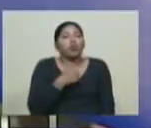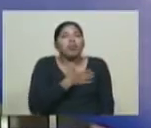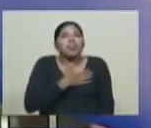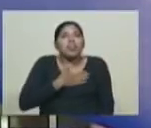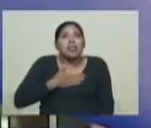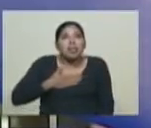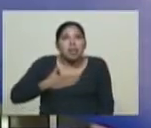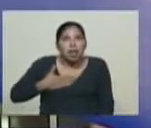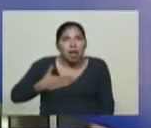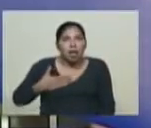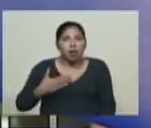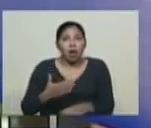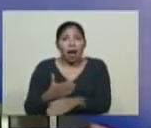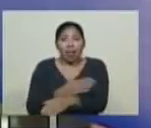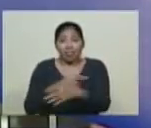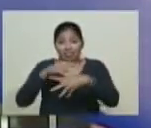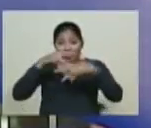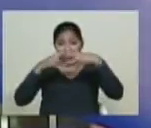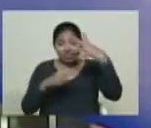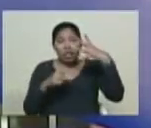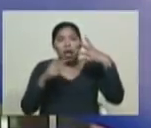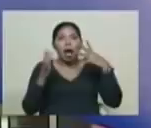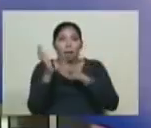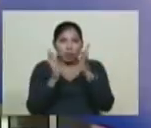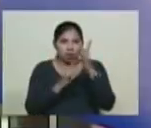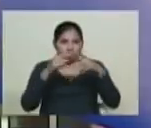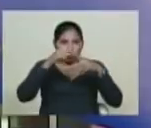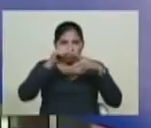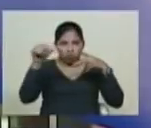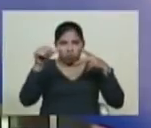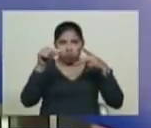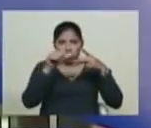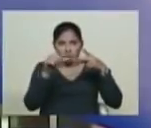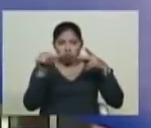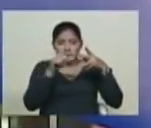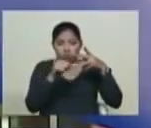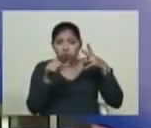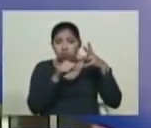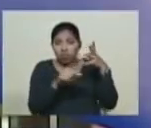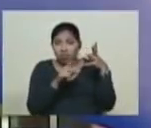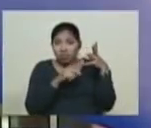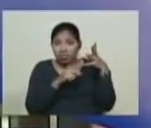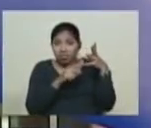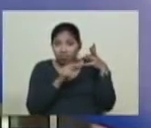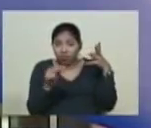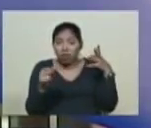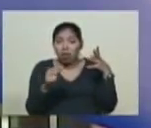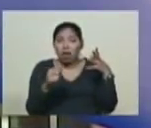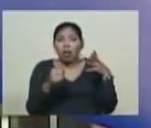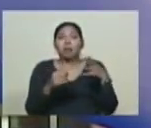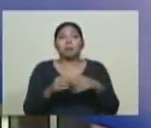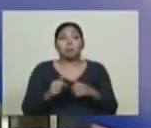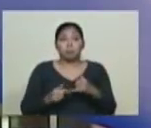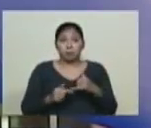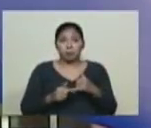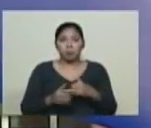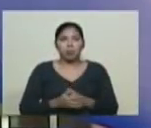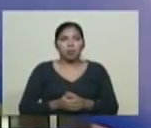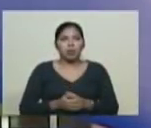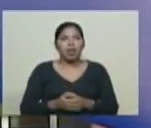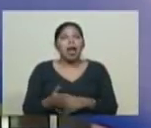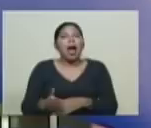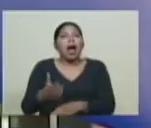abril, atención, atención, atención. Movimiento Somos Venezuela. Antes